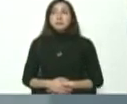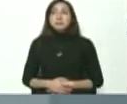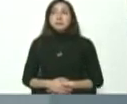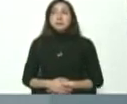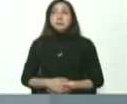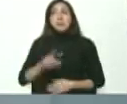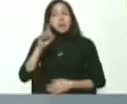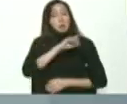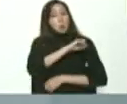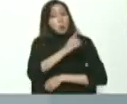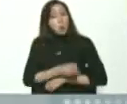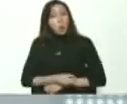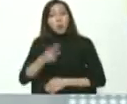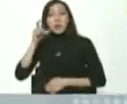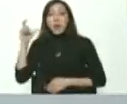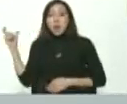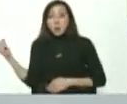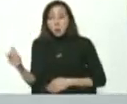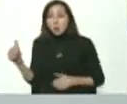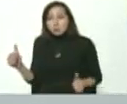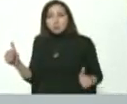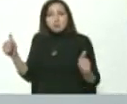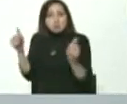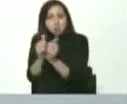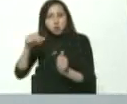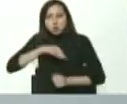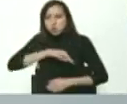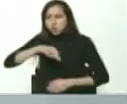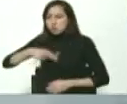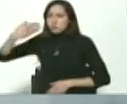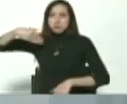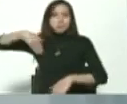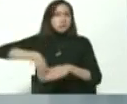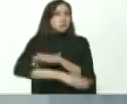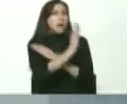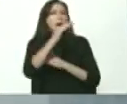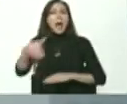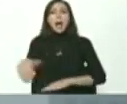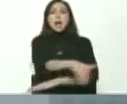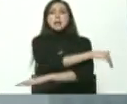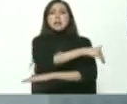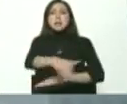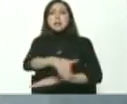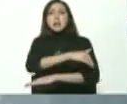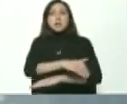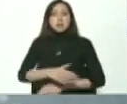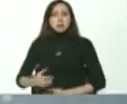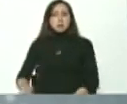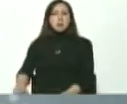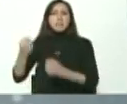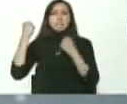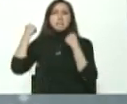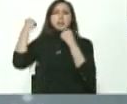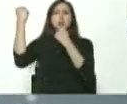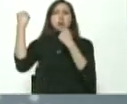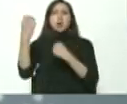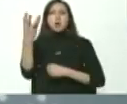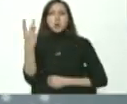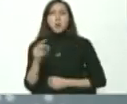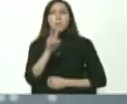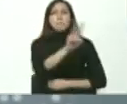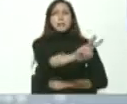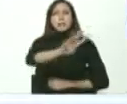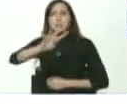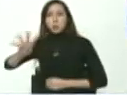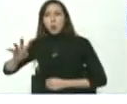desde el poder popular, con el poder popular, nos iremos a las calles a obtener la victoria número